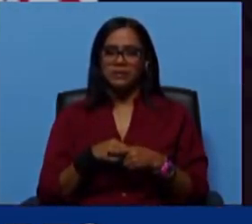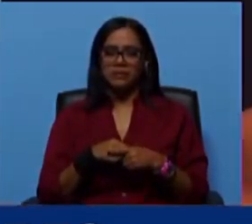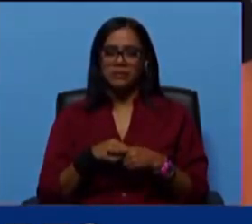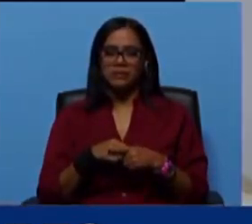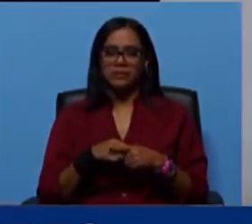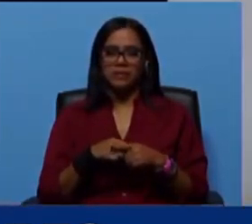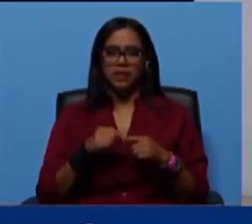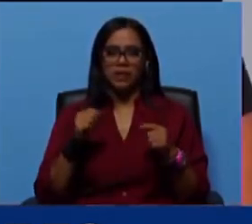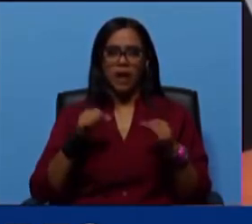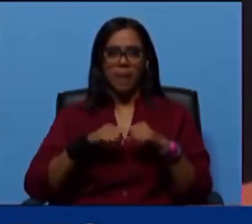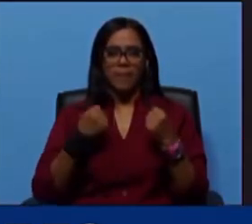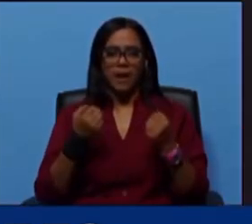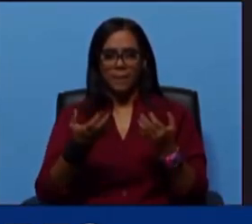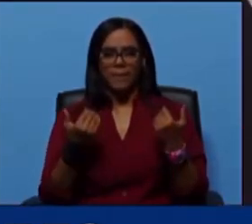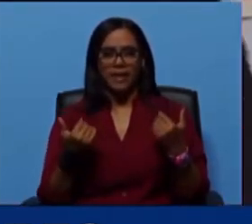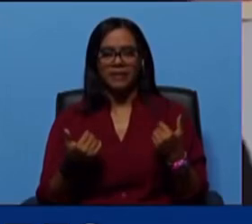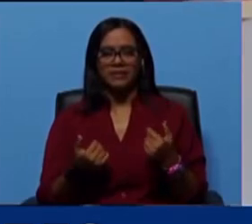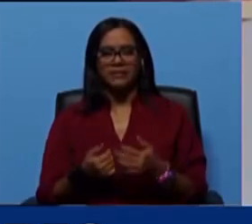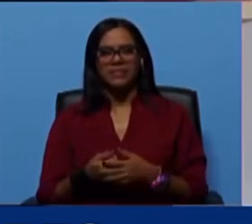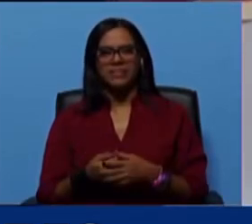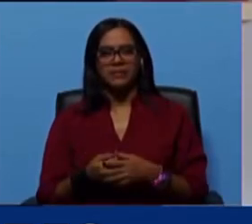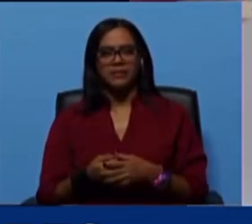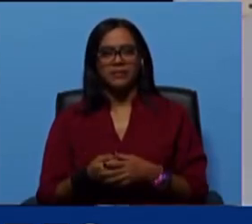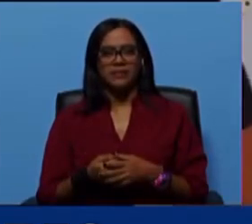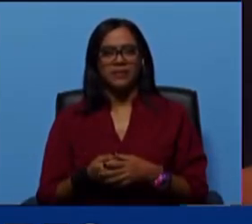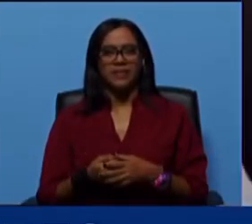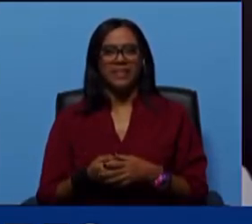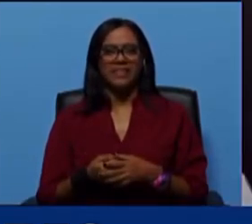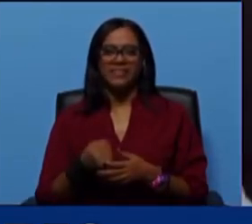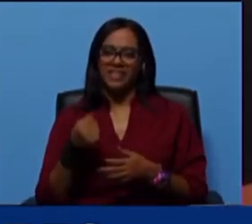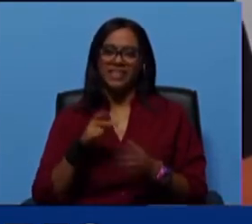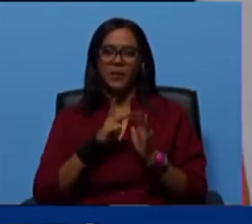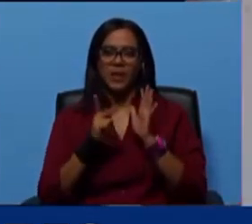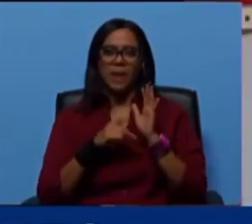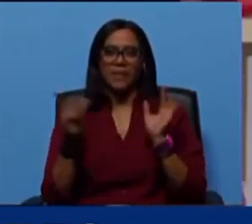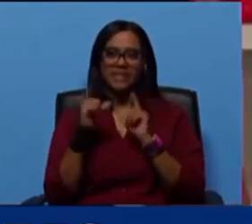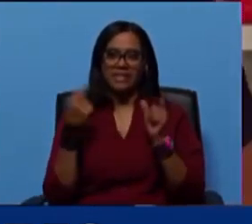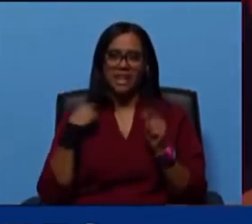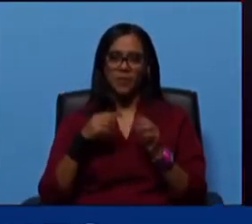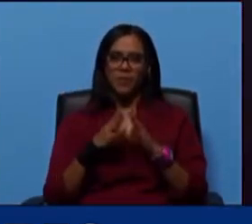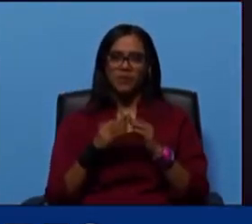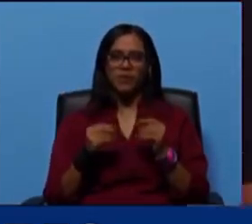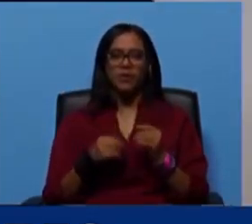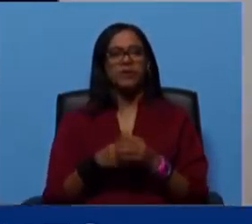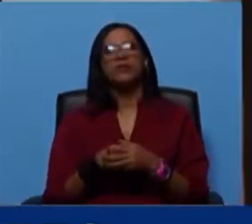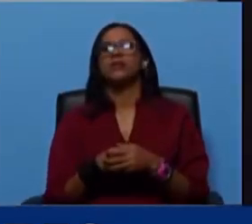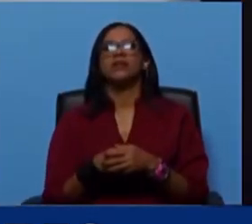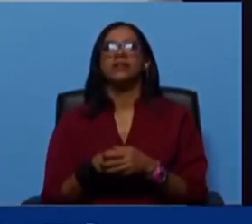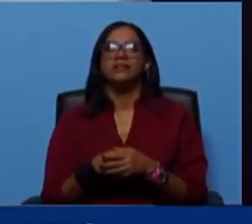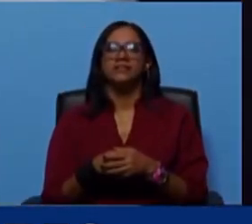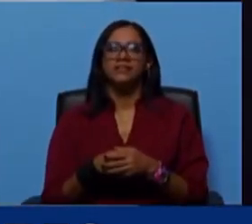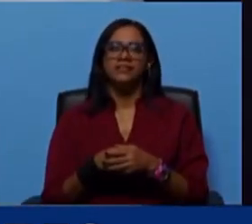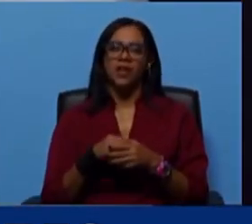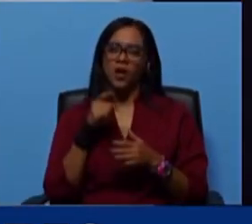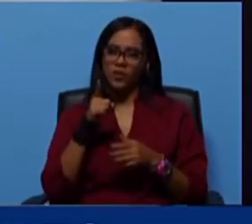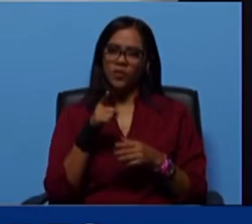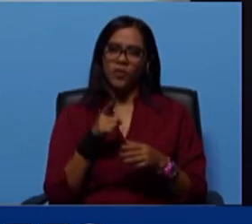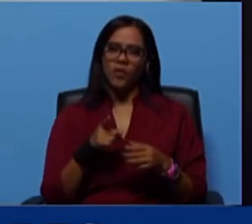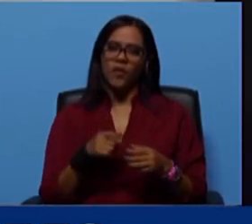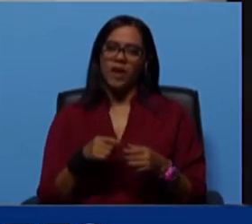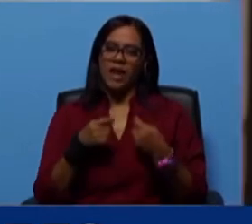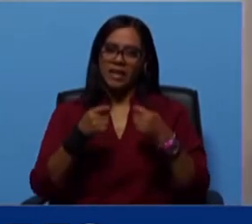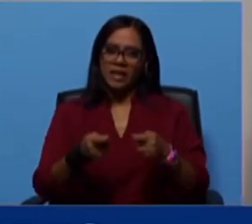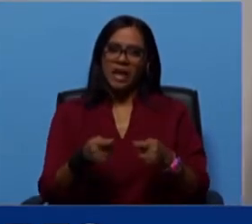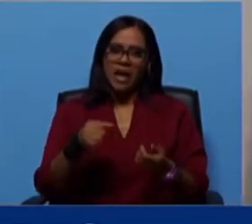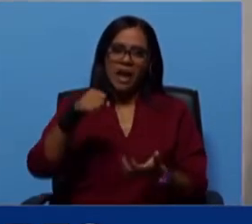allá. Bueno, vente, mi amor. Mira, ya me dijiste que este programa de televisión tenemos de todo. Mira, aquí está. Tú fuiste la que le entregaron la